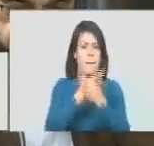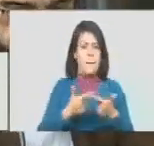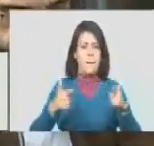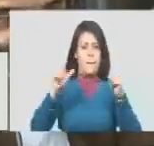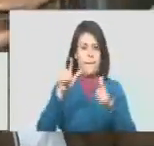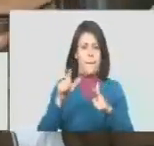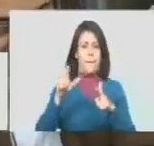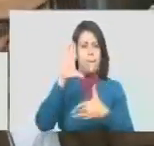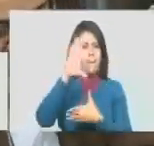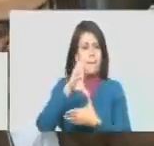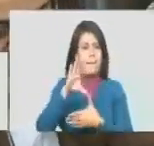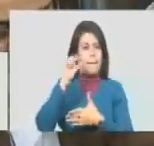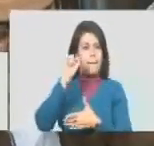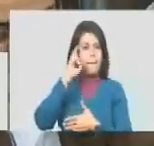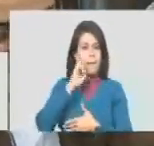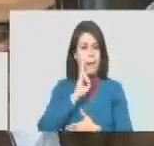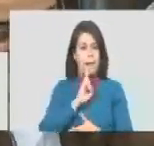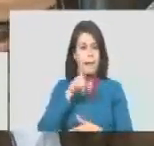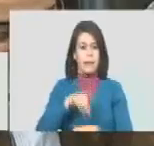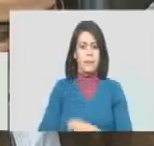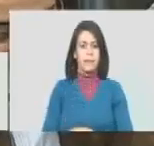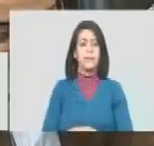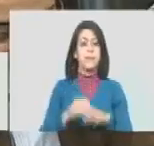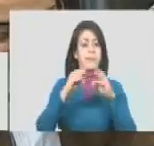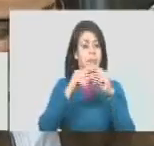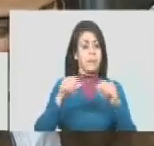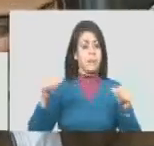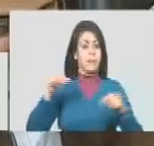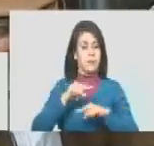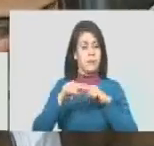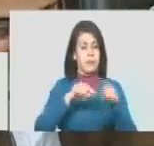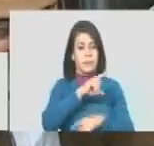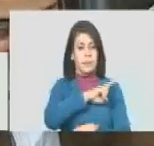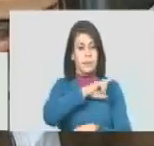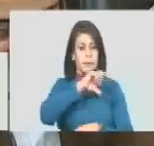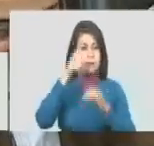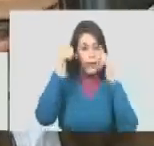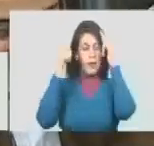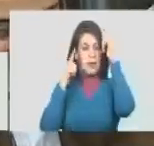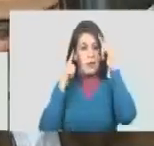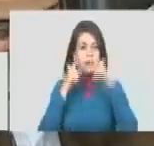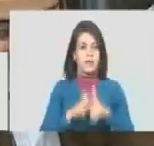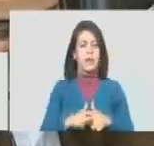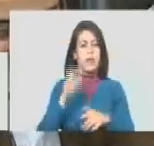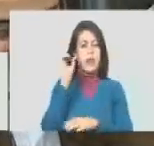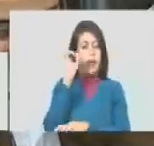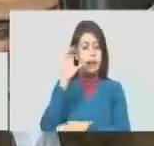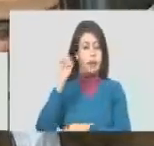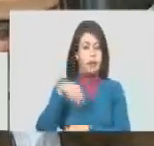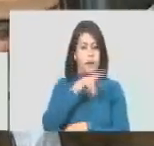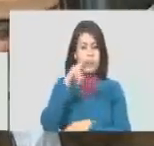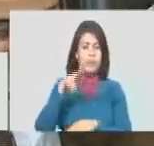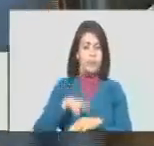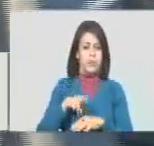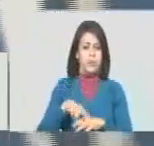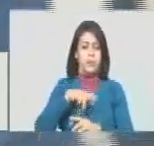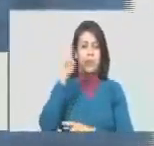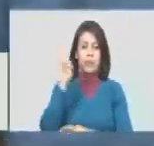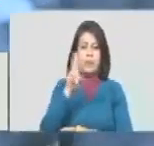de América, Simón Bolívar, desde la tierra del comandante Chávez, la Asamblea Nacional de